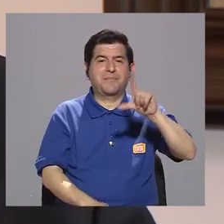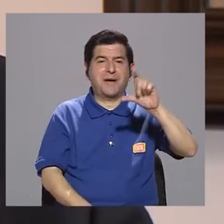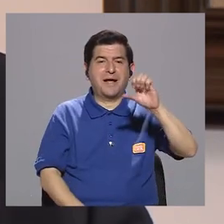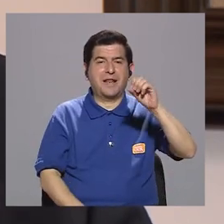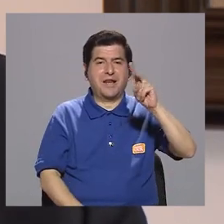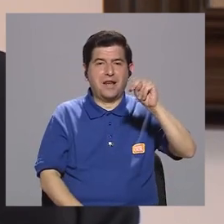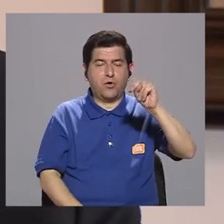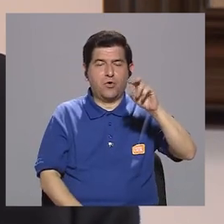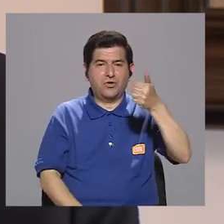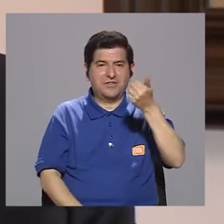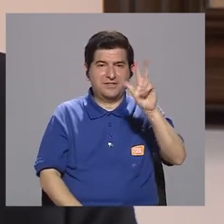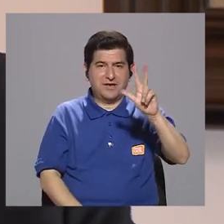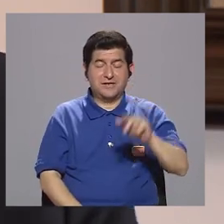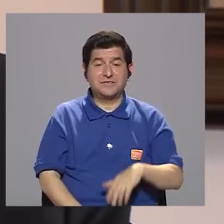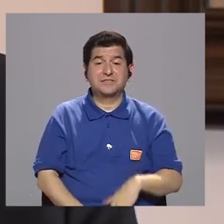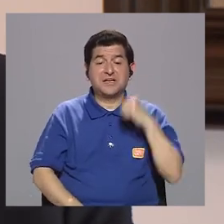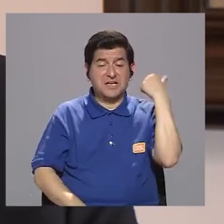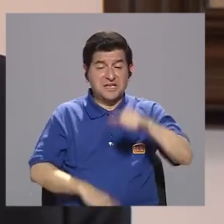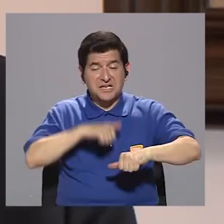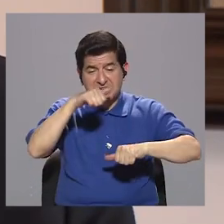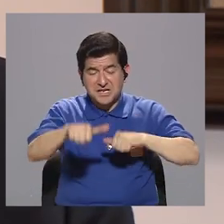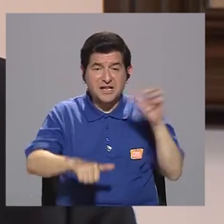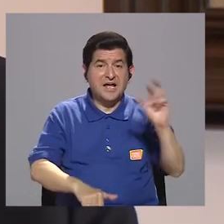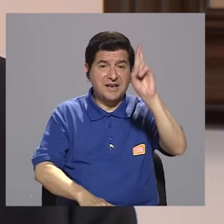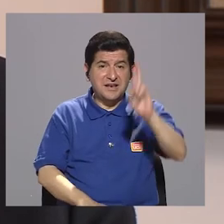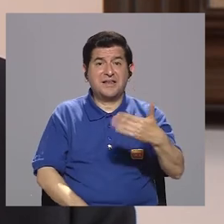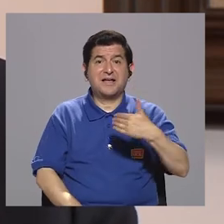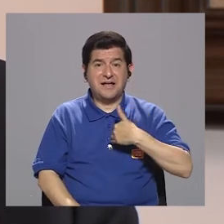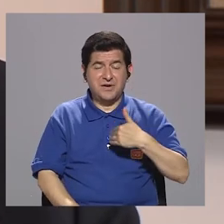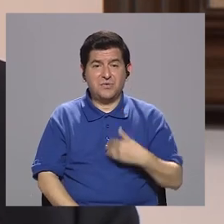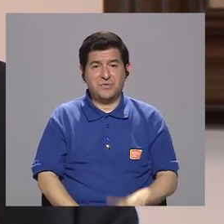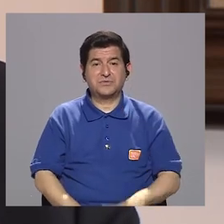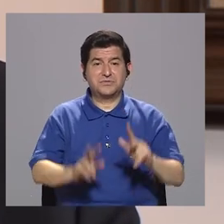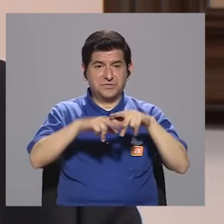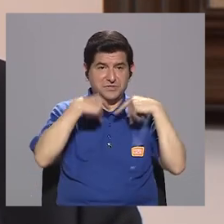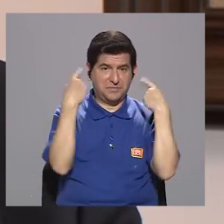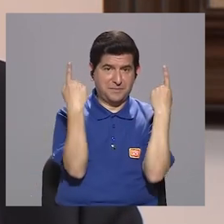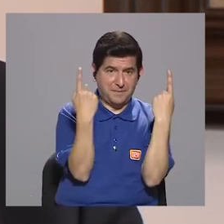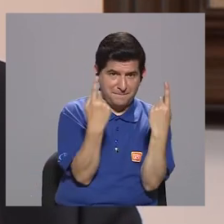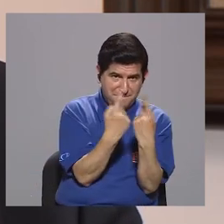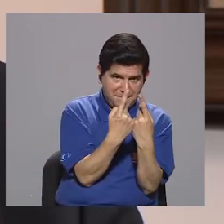la lucha que existía en Costa Rica en ese momento entre el partido,